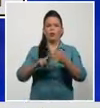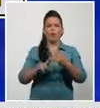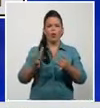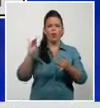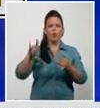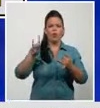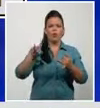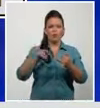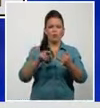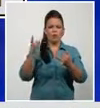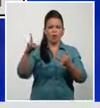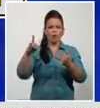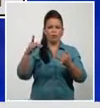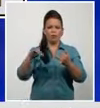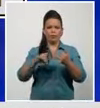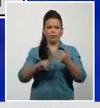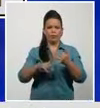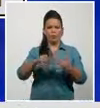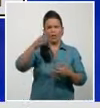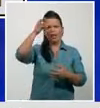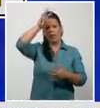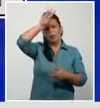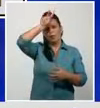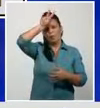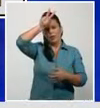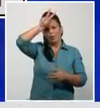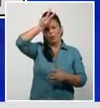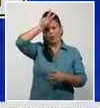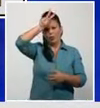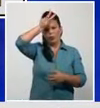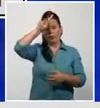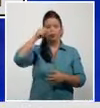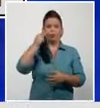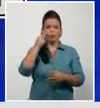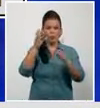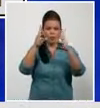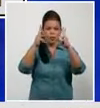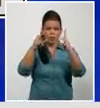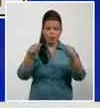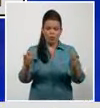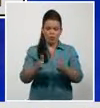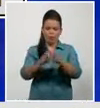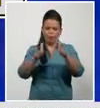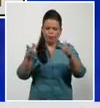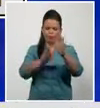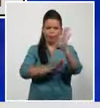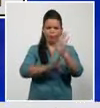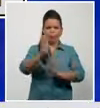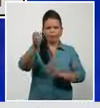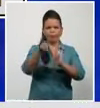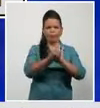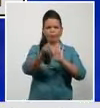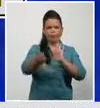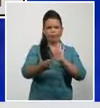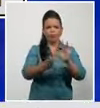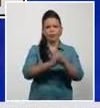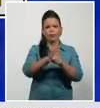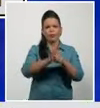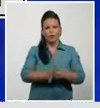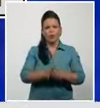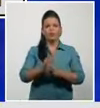Son cifras muy elevadas en cuanto al número de casos confirmados y en cuanto al número